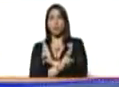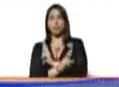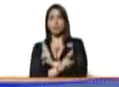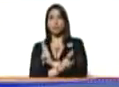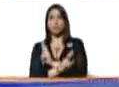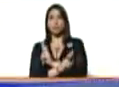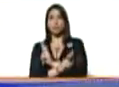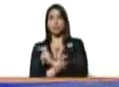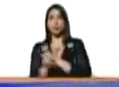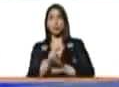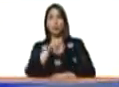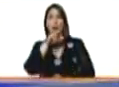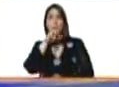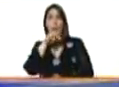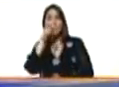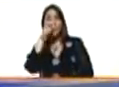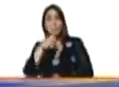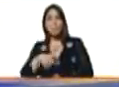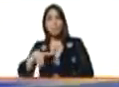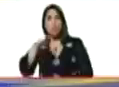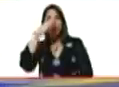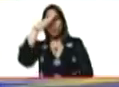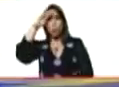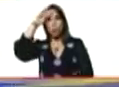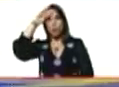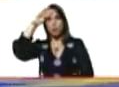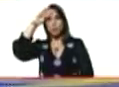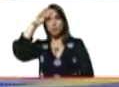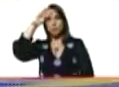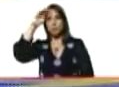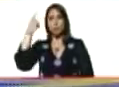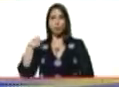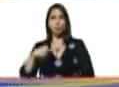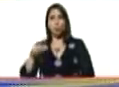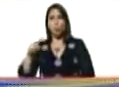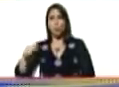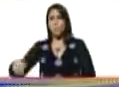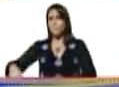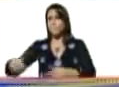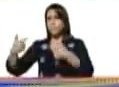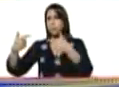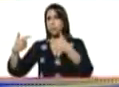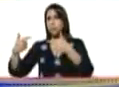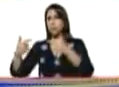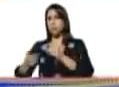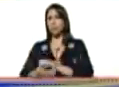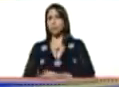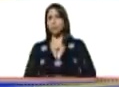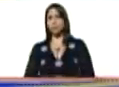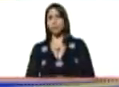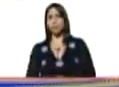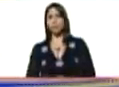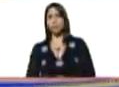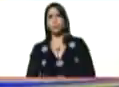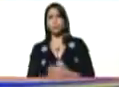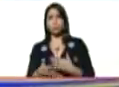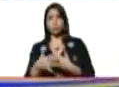Ni hablemos del pueblo cubano, que tuvo que enfrentar aquel periodo especial, Aristóbulo,